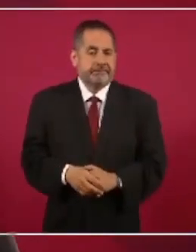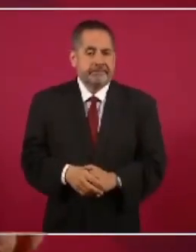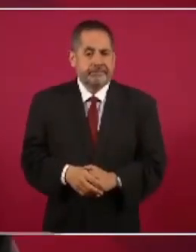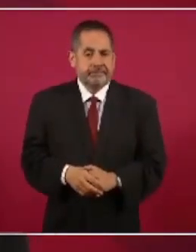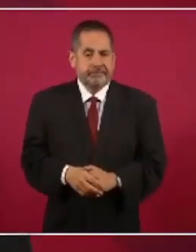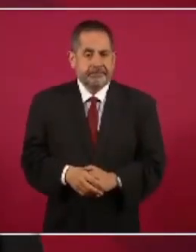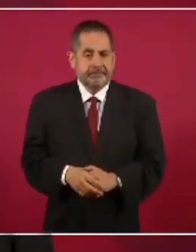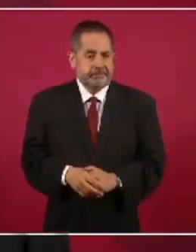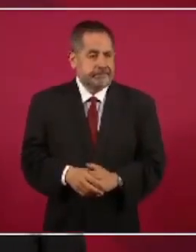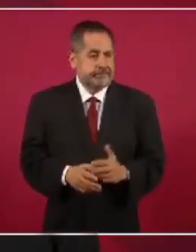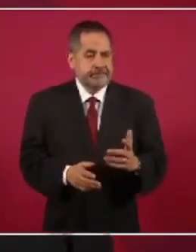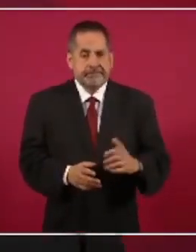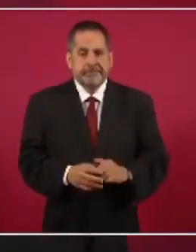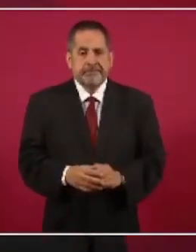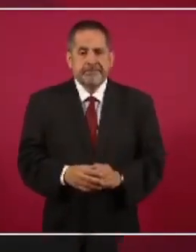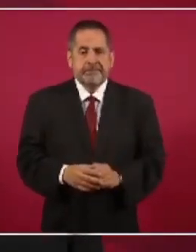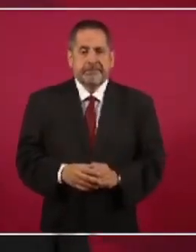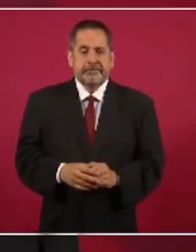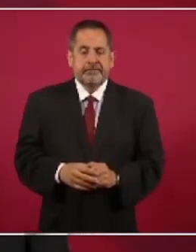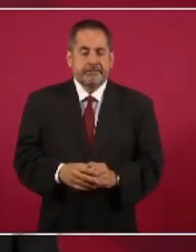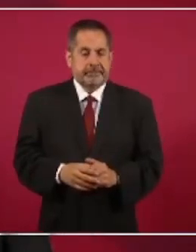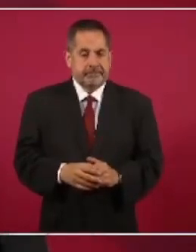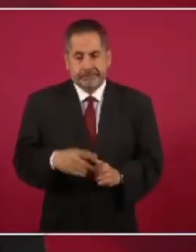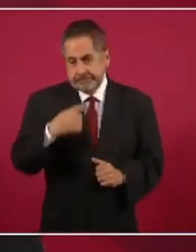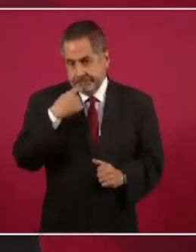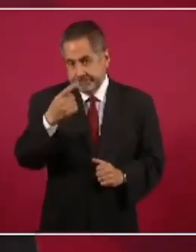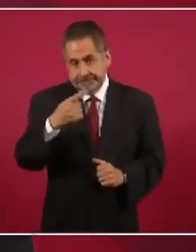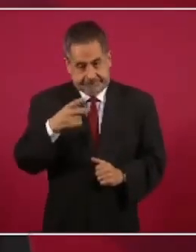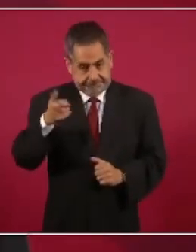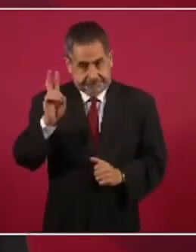Y la verdad,